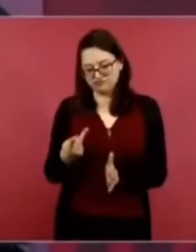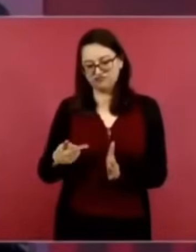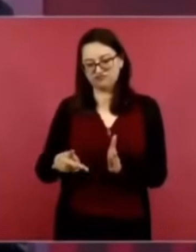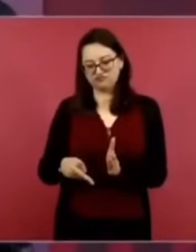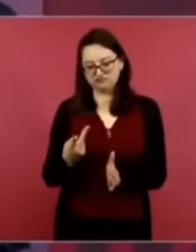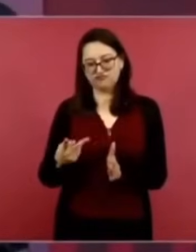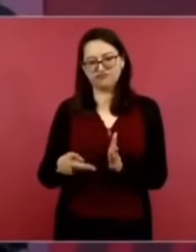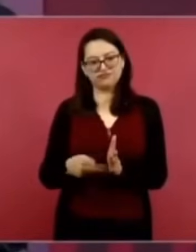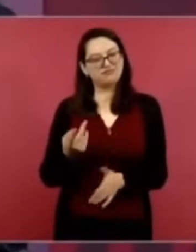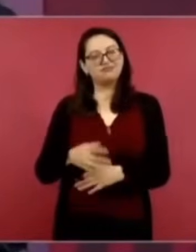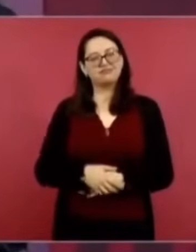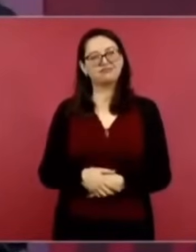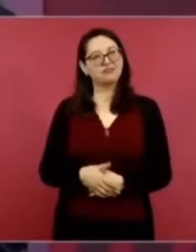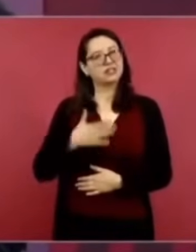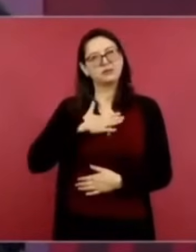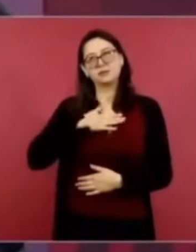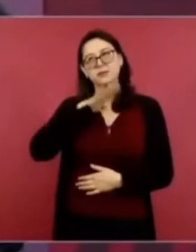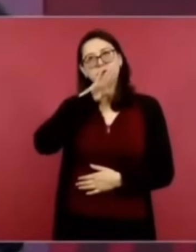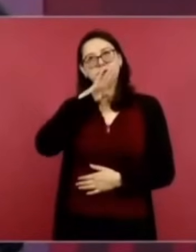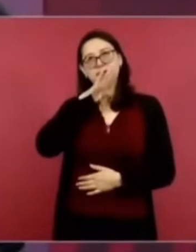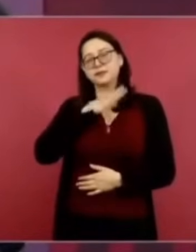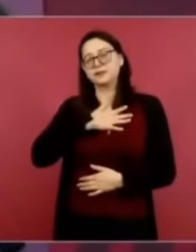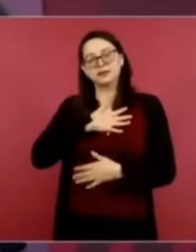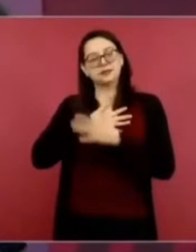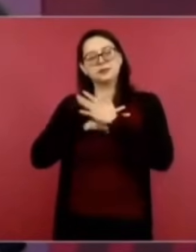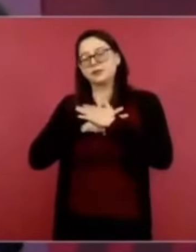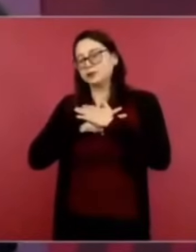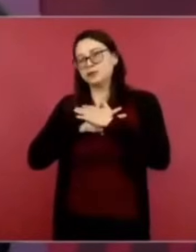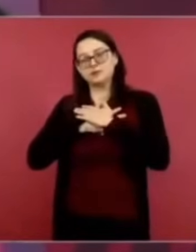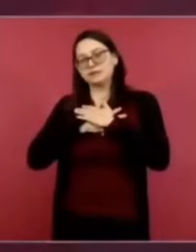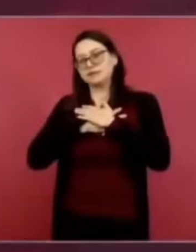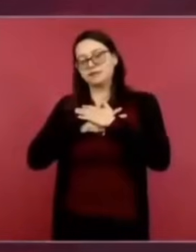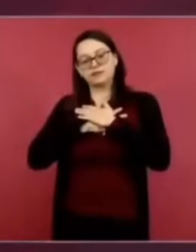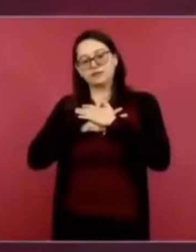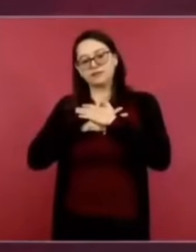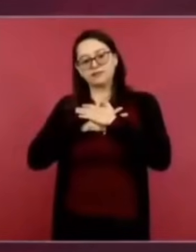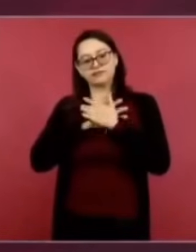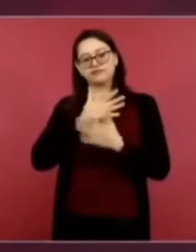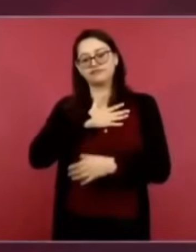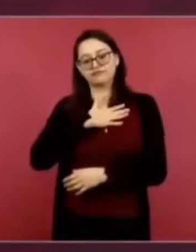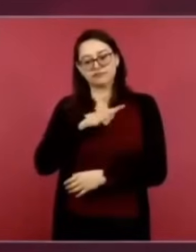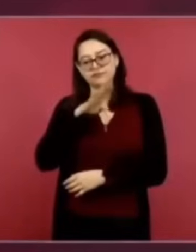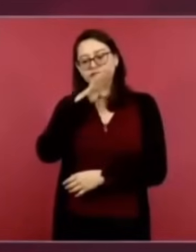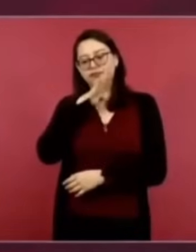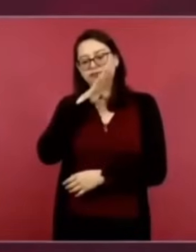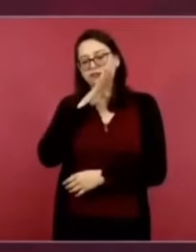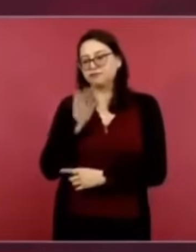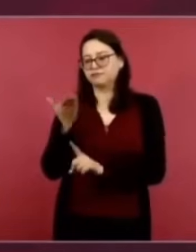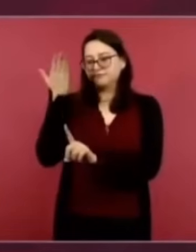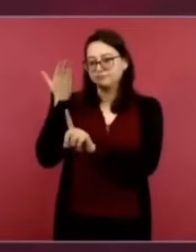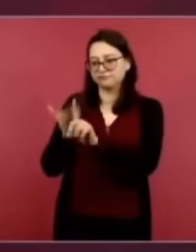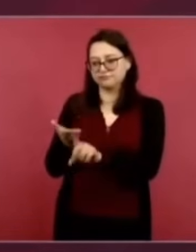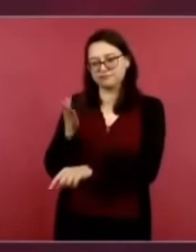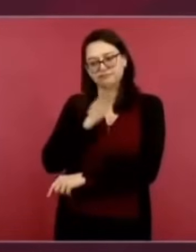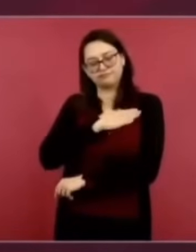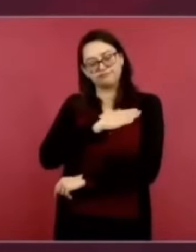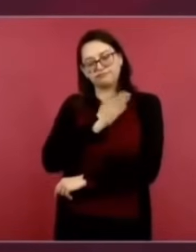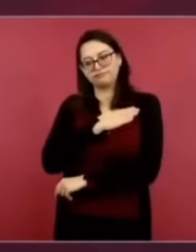mi amor, ¿no?, mi madre, que era muy buena, como todas las